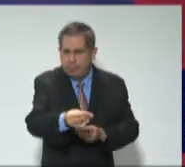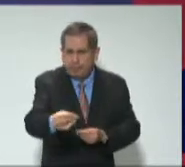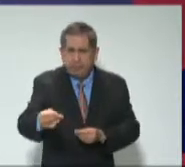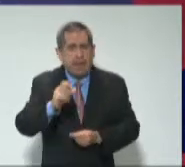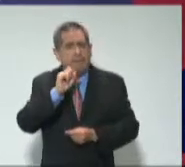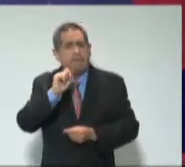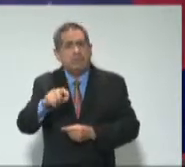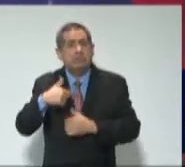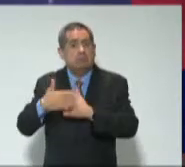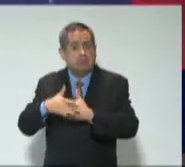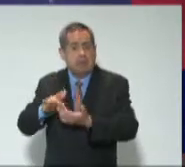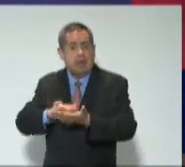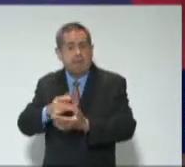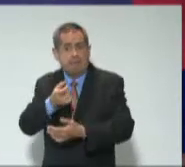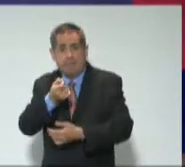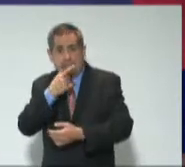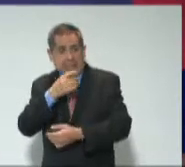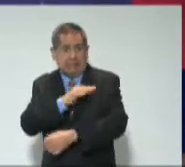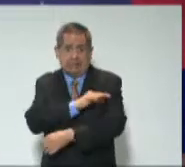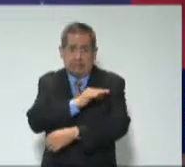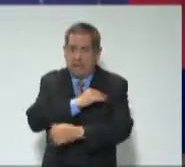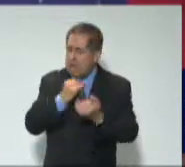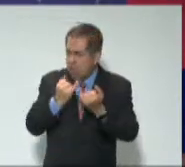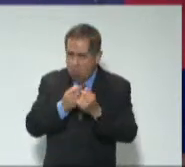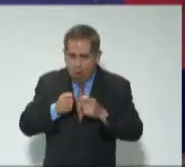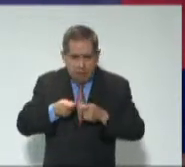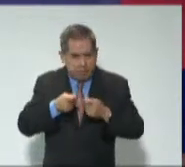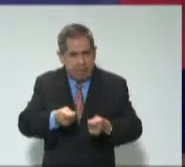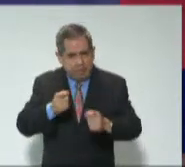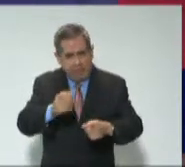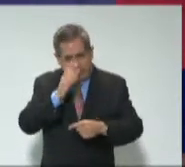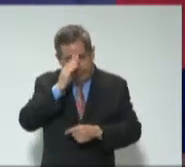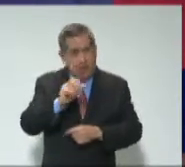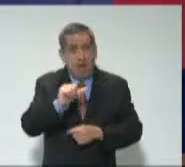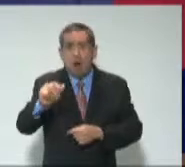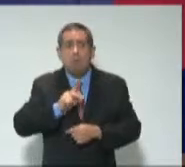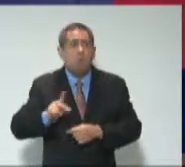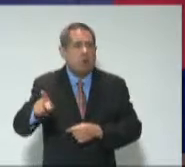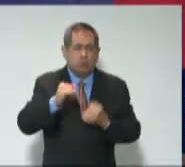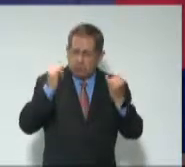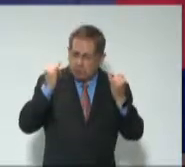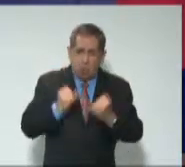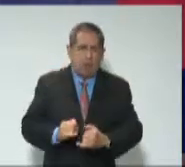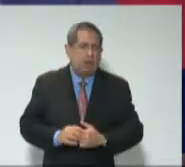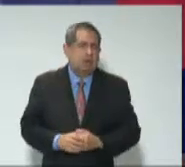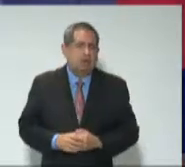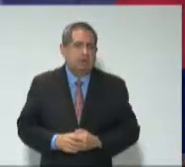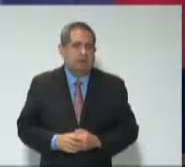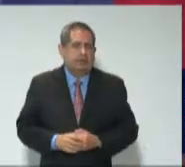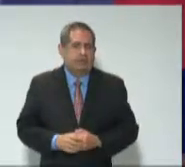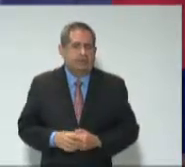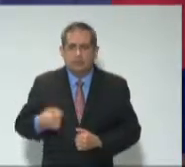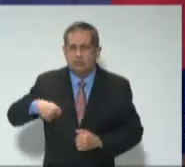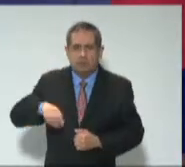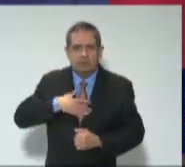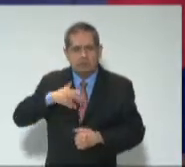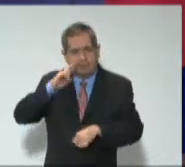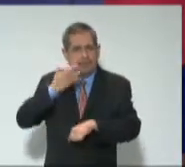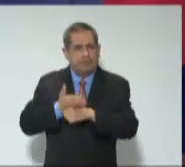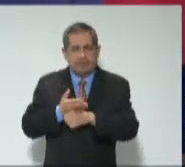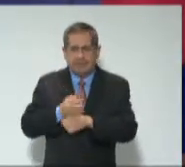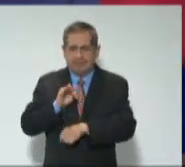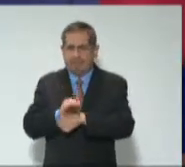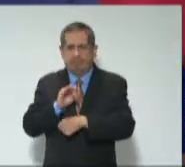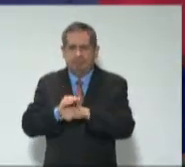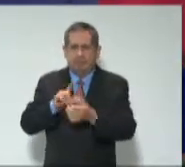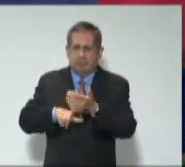medicamentos también en cada uno de estos pueblos por nuestra parte hemos asumido nuestra responsabilidad como garantes